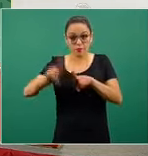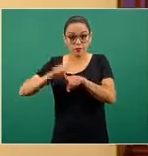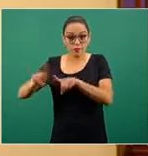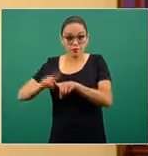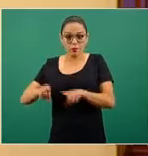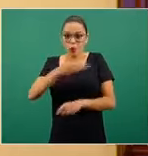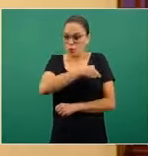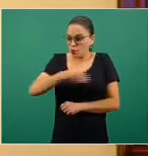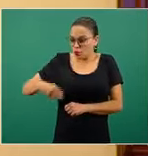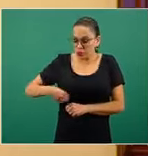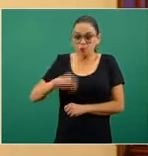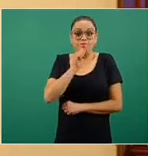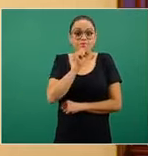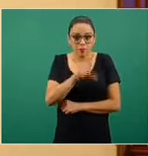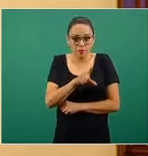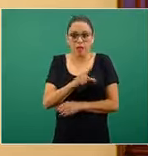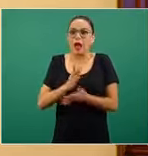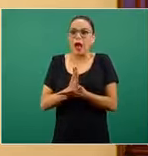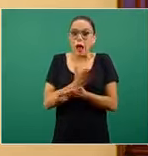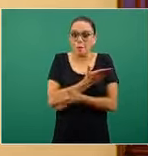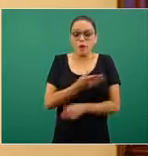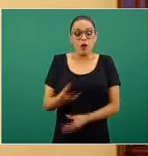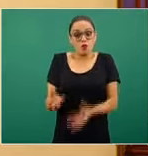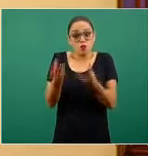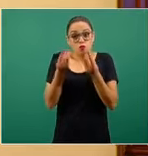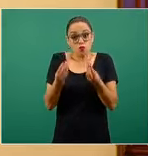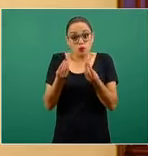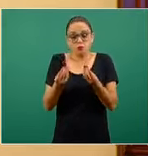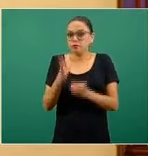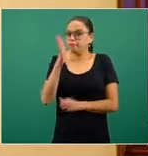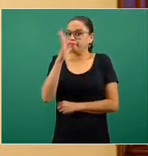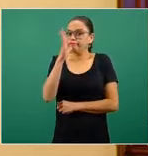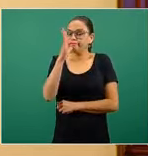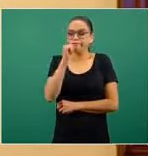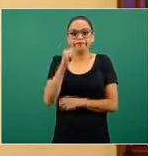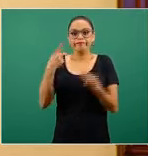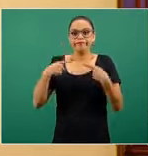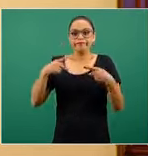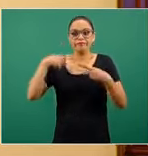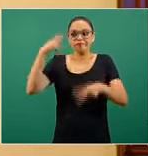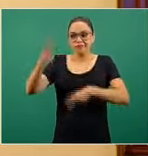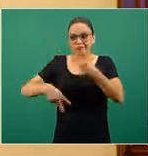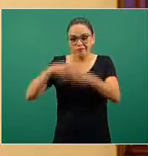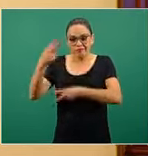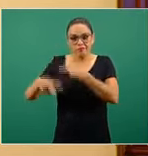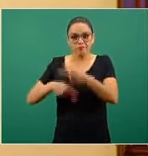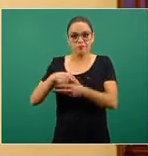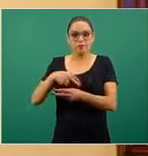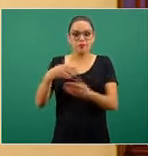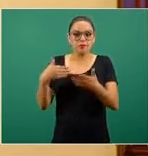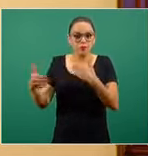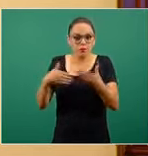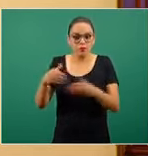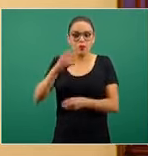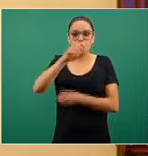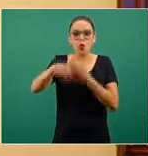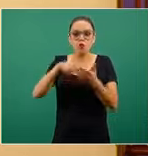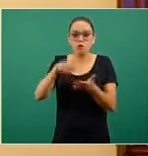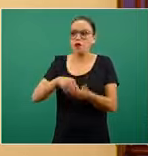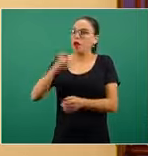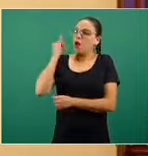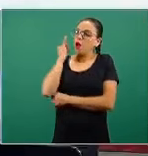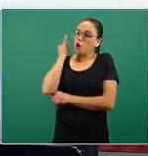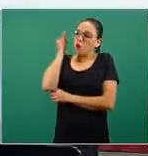municipios, sino que además muchos de ellos no pueden trasladarse de largos trayectos